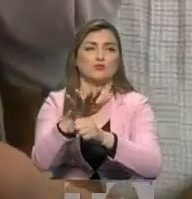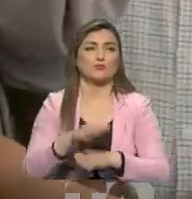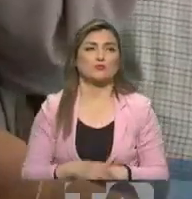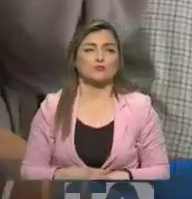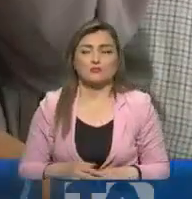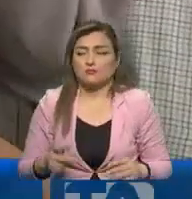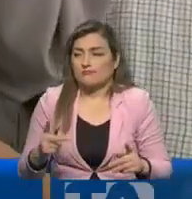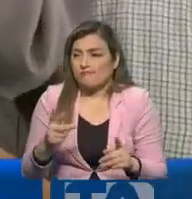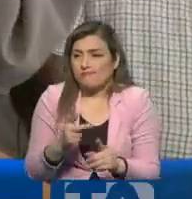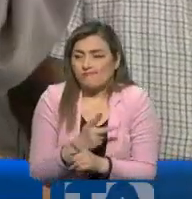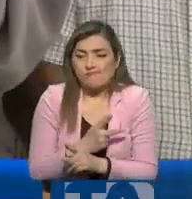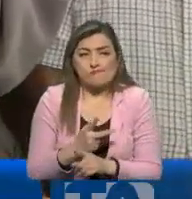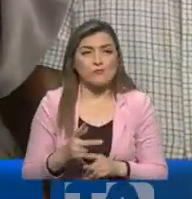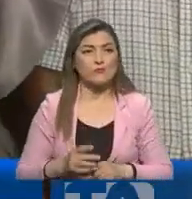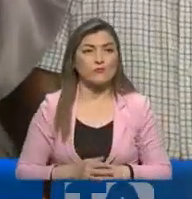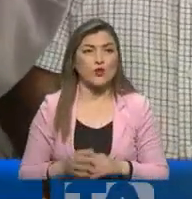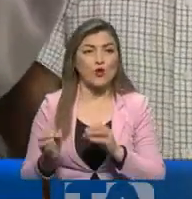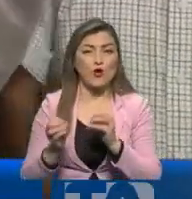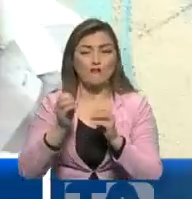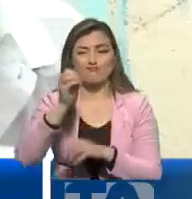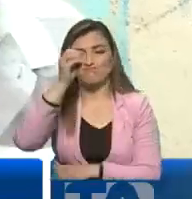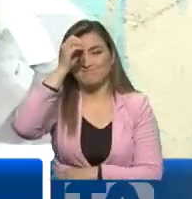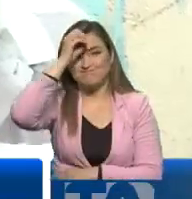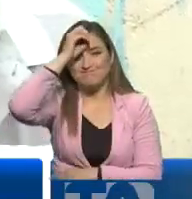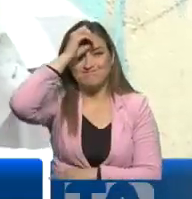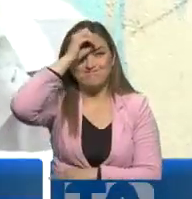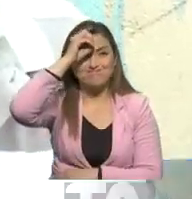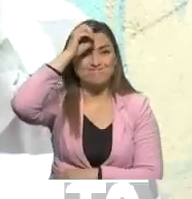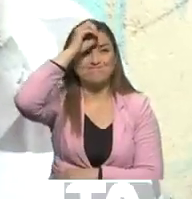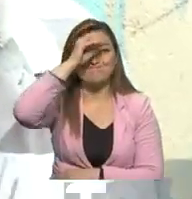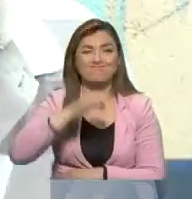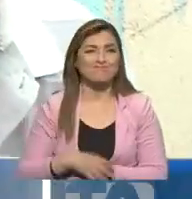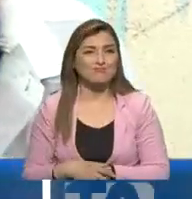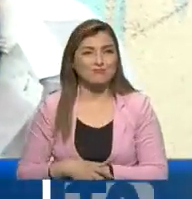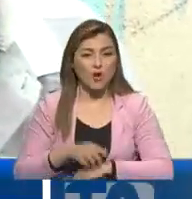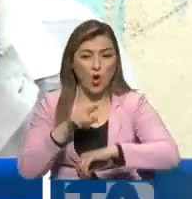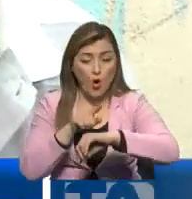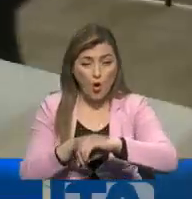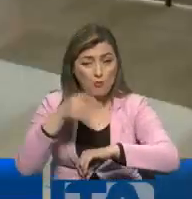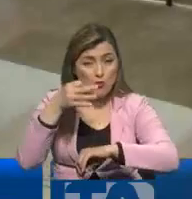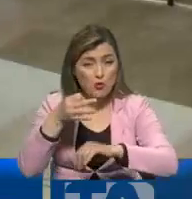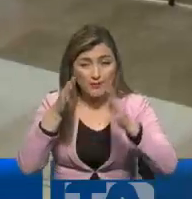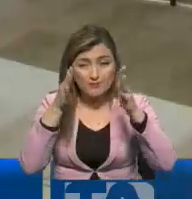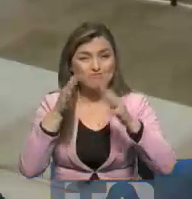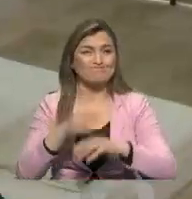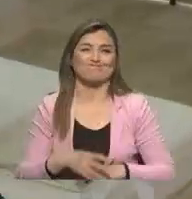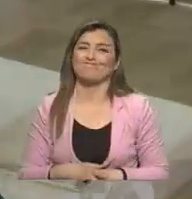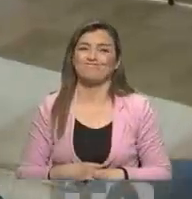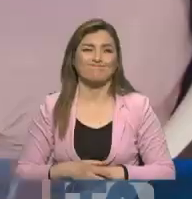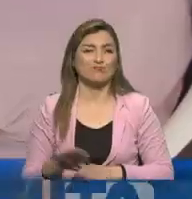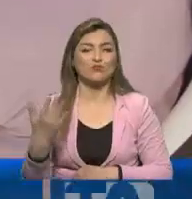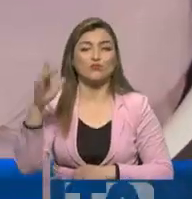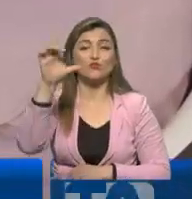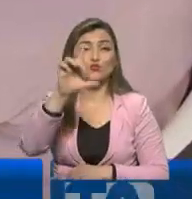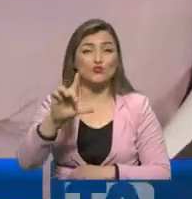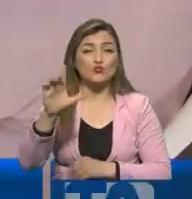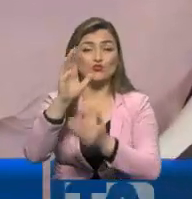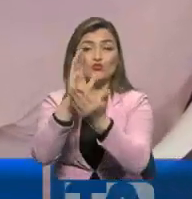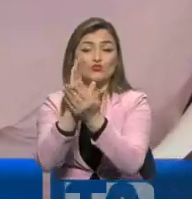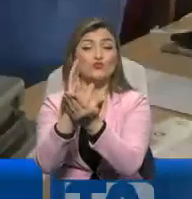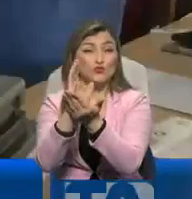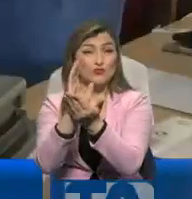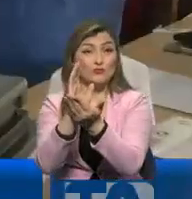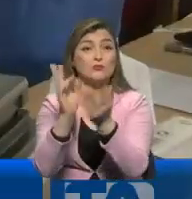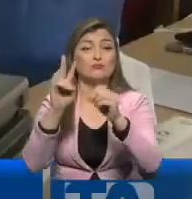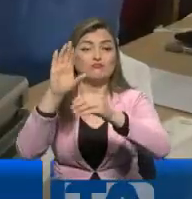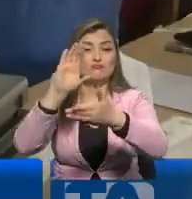desastre. No saben organizarse. No están atendiendo a la hora que es. Desde el pasado lunes, el IES se sumó a las jornadas